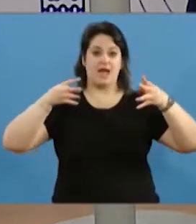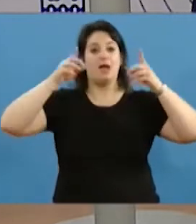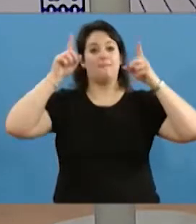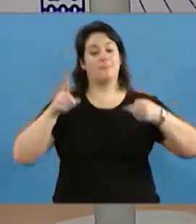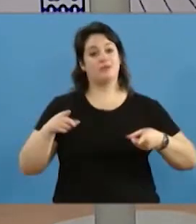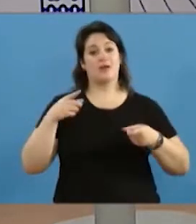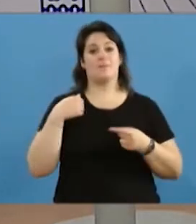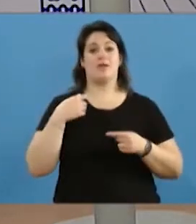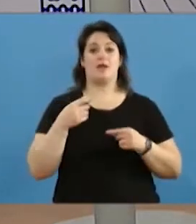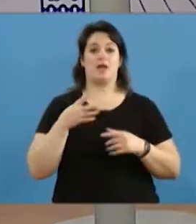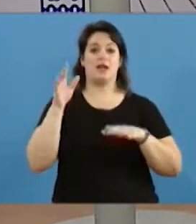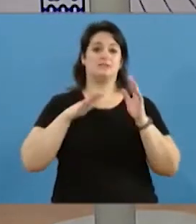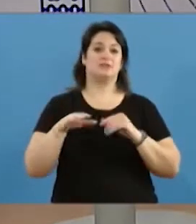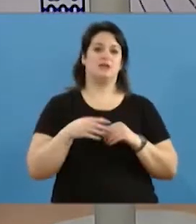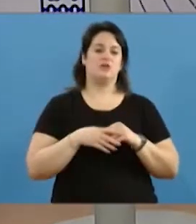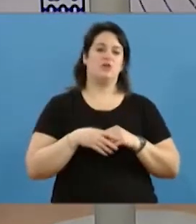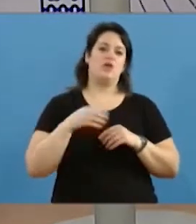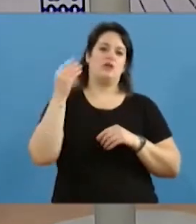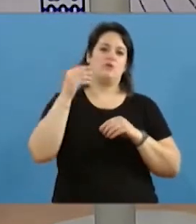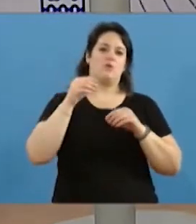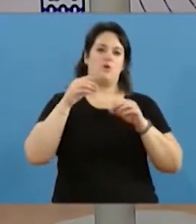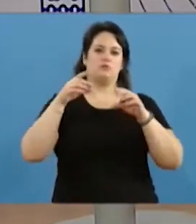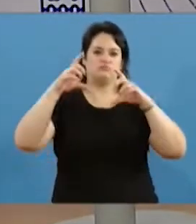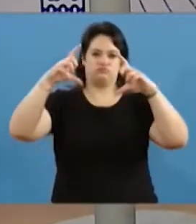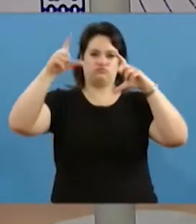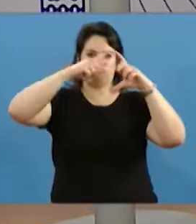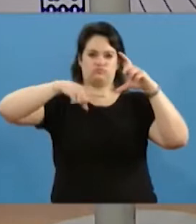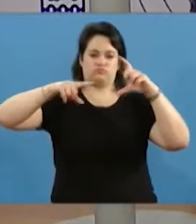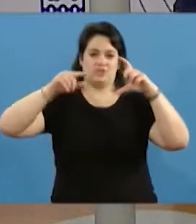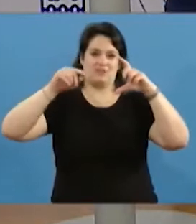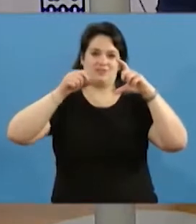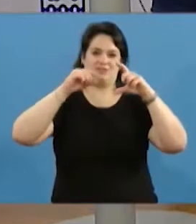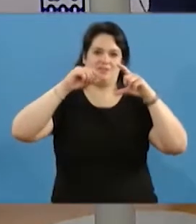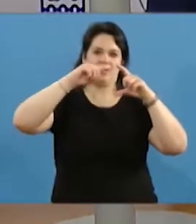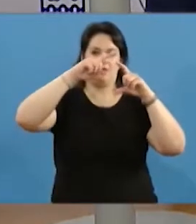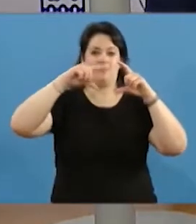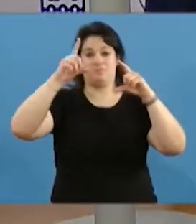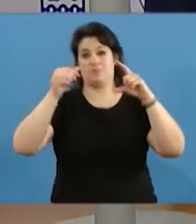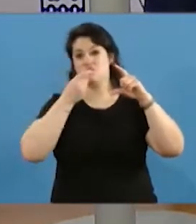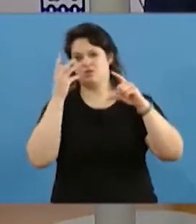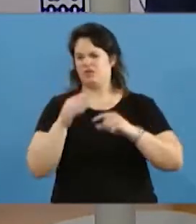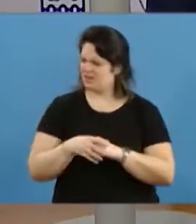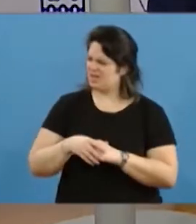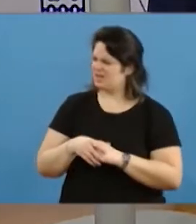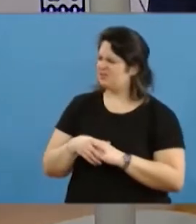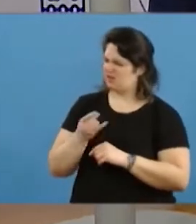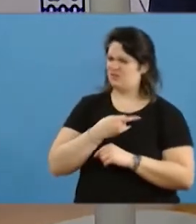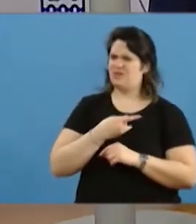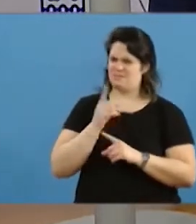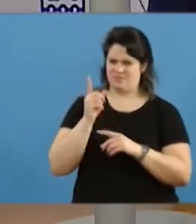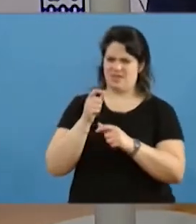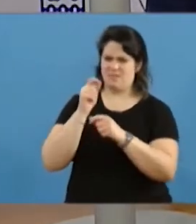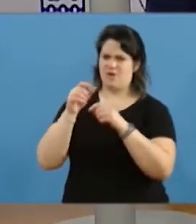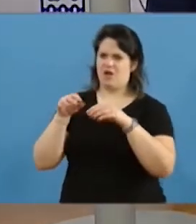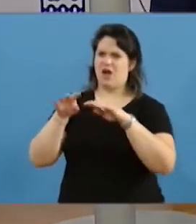lo podemos representar en un gráfico de barras que hemos armado con la seño Sofi también. Señora, ¿tabla de dónde? ¿La